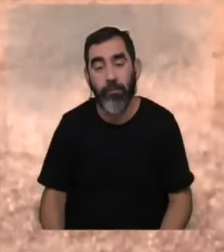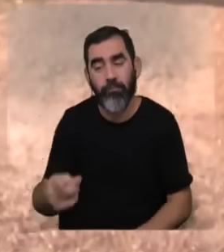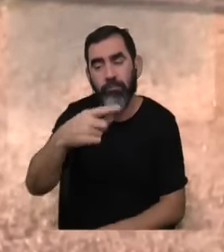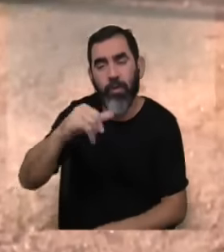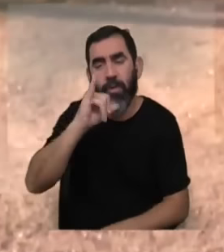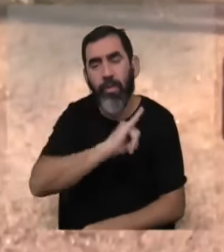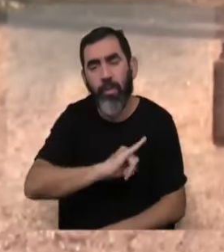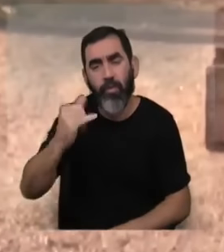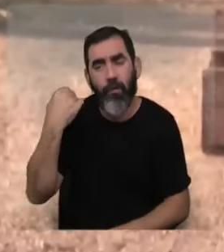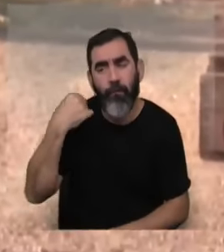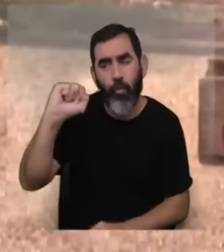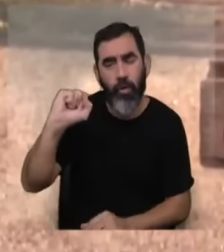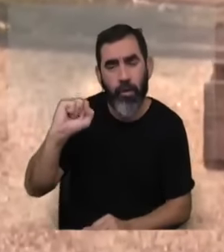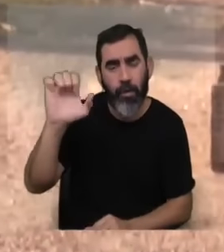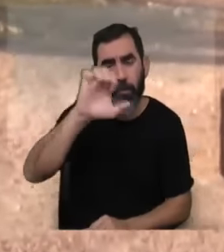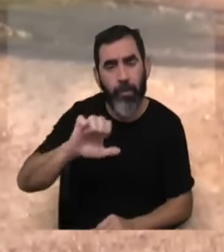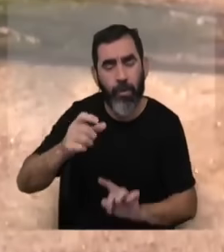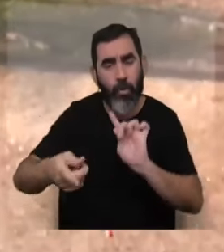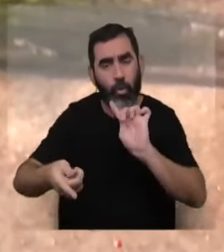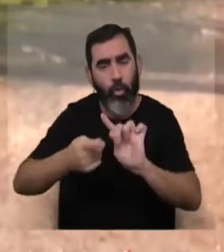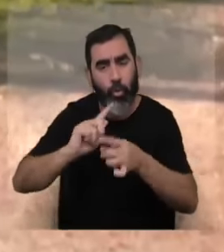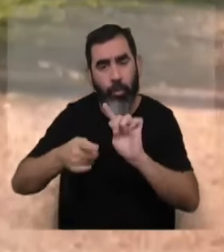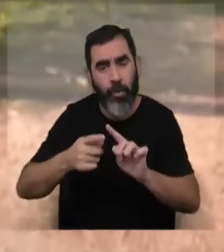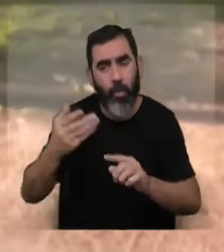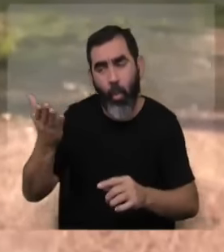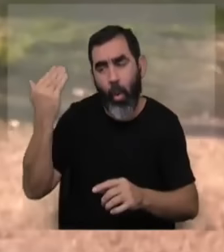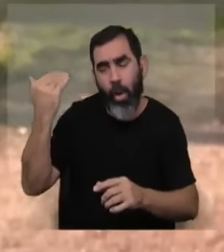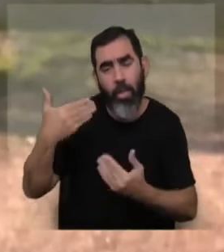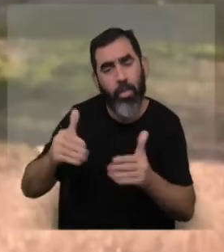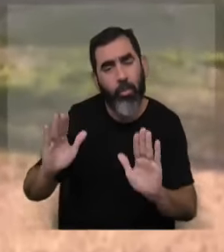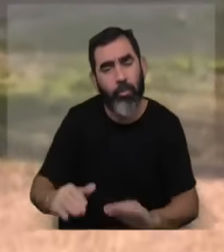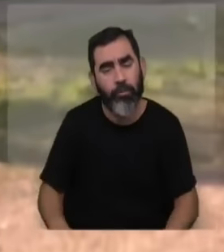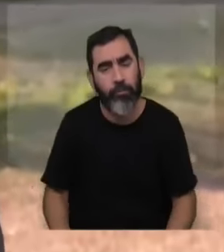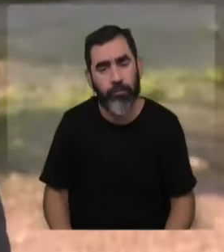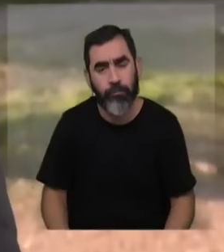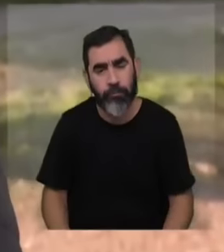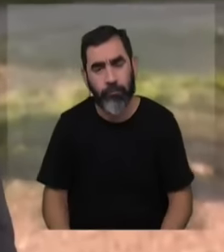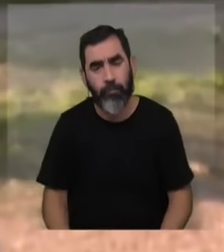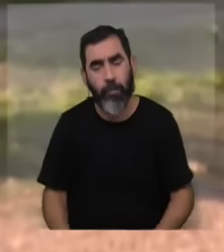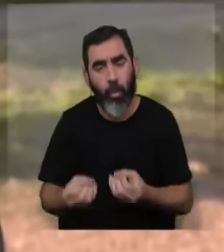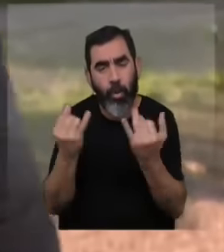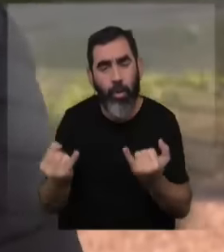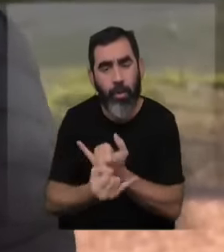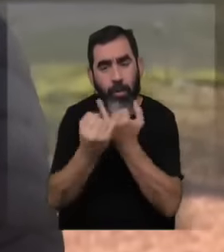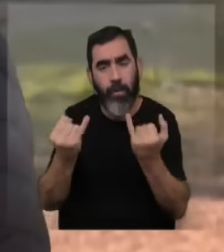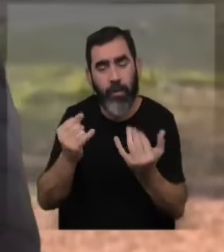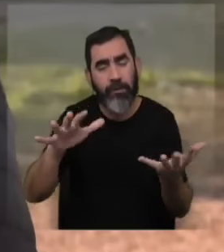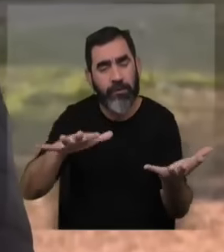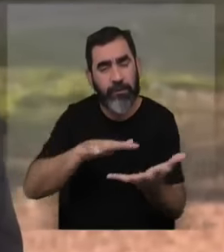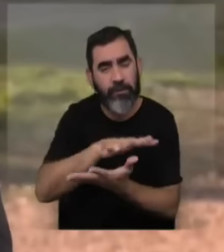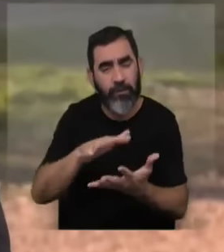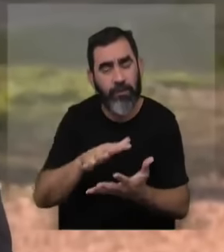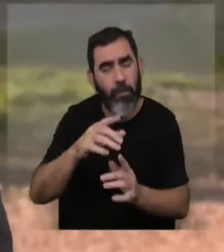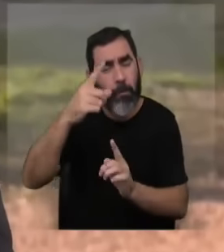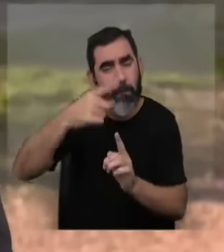denunciando que se está violando por parte de la empresa los convenios desde cuándo se está dando esta situación Buenos días Sí esta situación se está dando